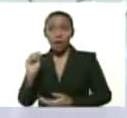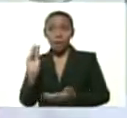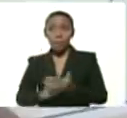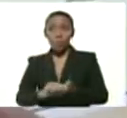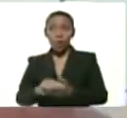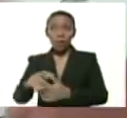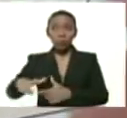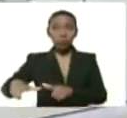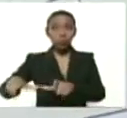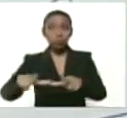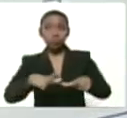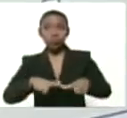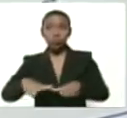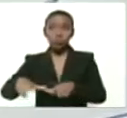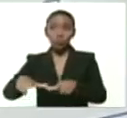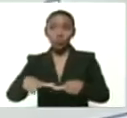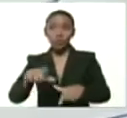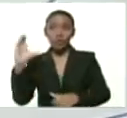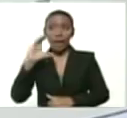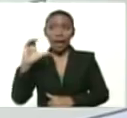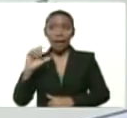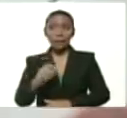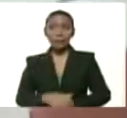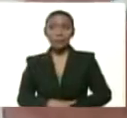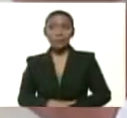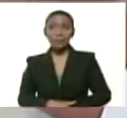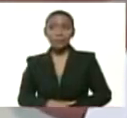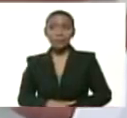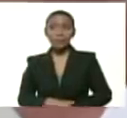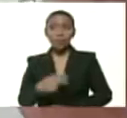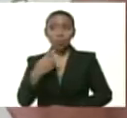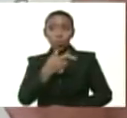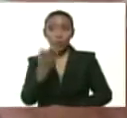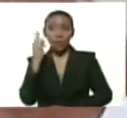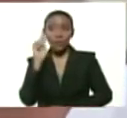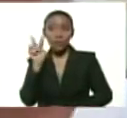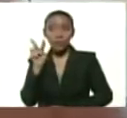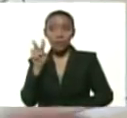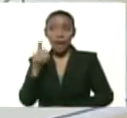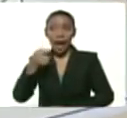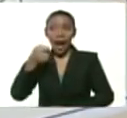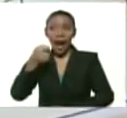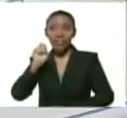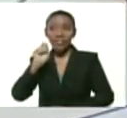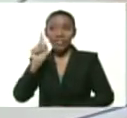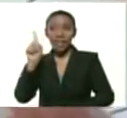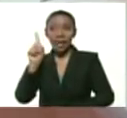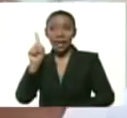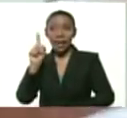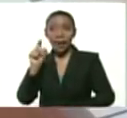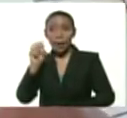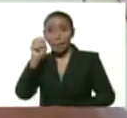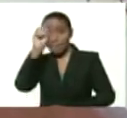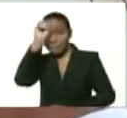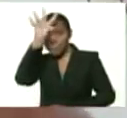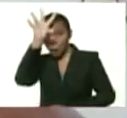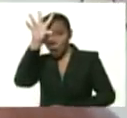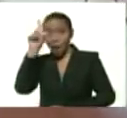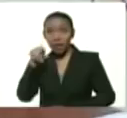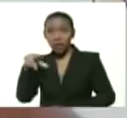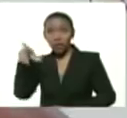el área metropolitana de Caracas. Fíjense, el Cafetal, Minas de Baruta, toda la